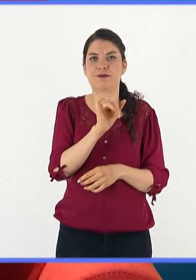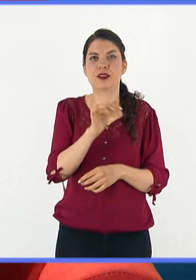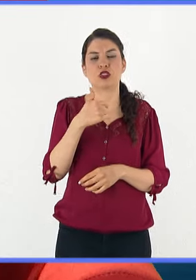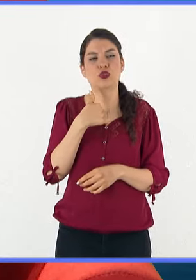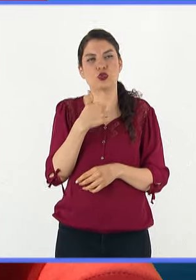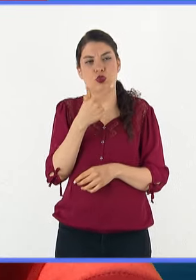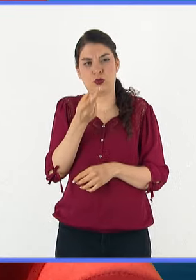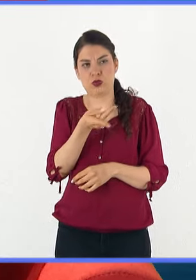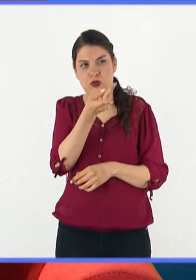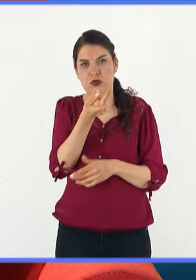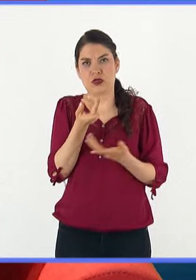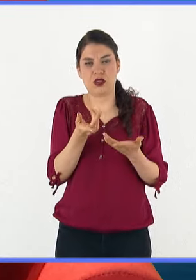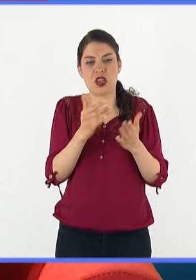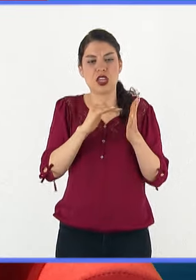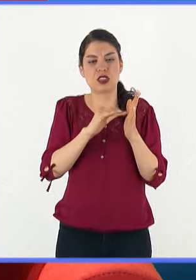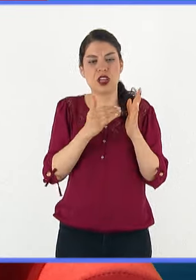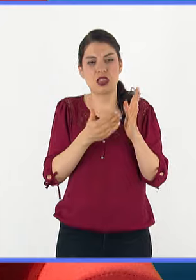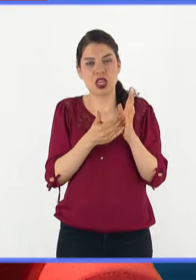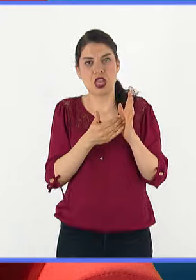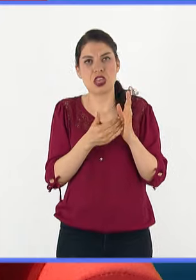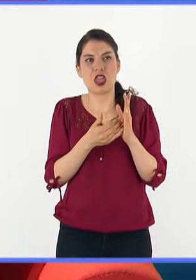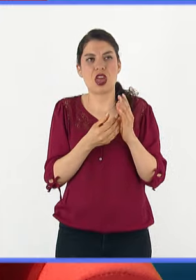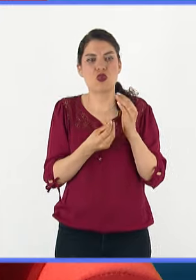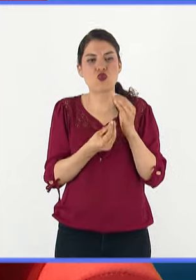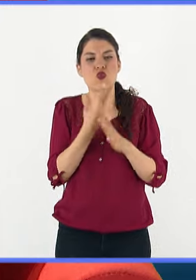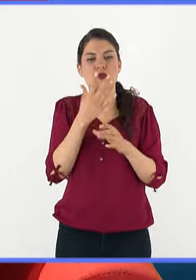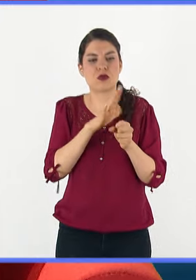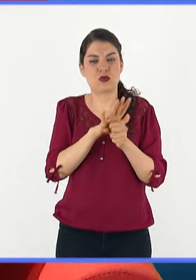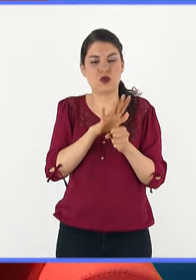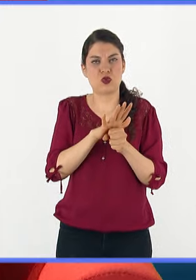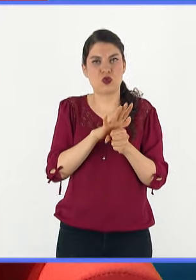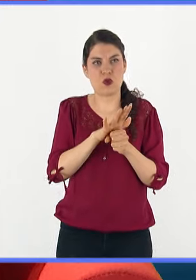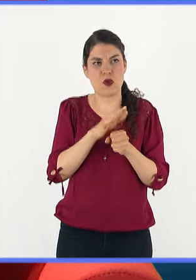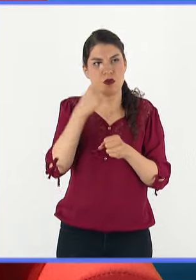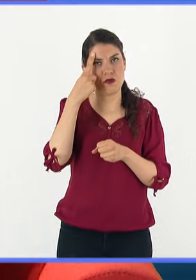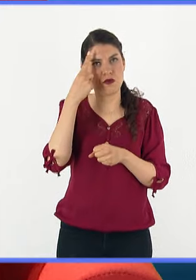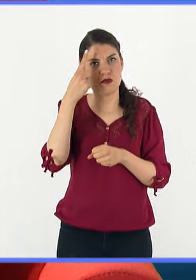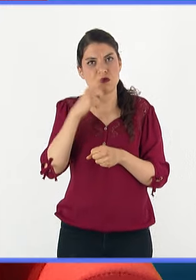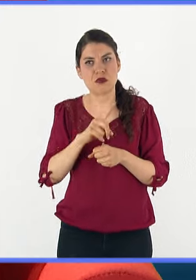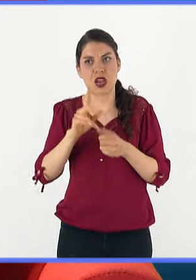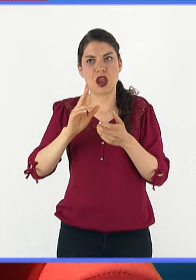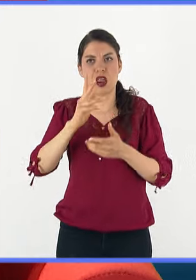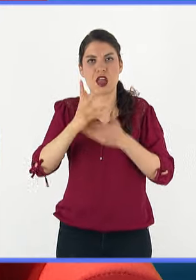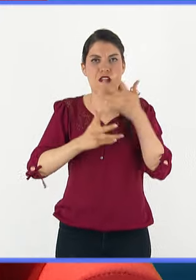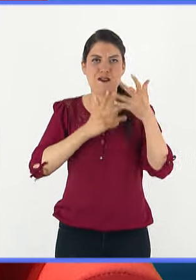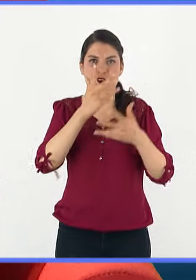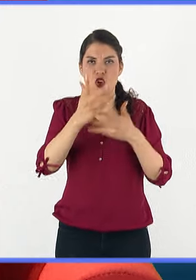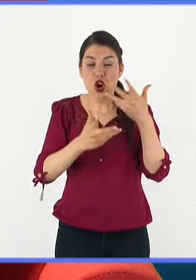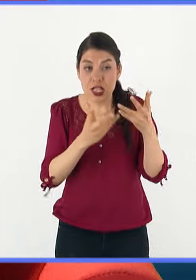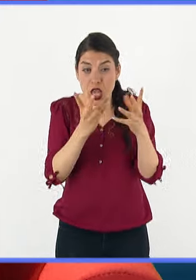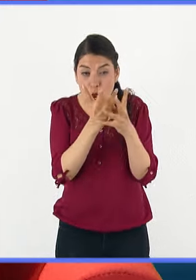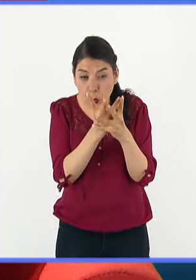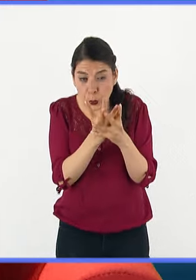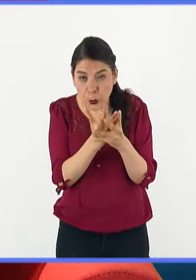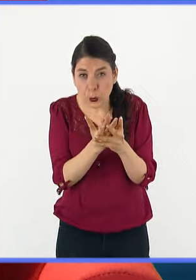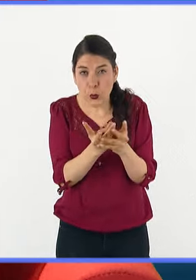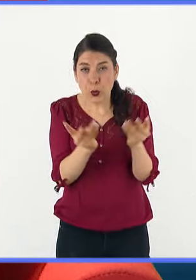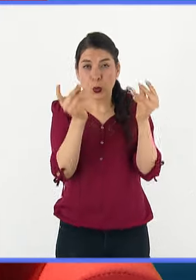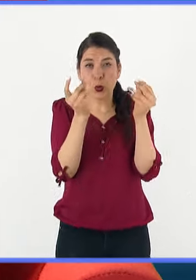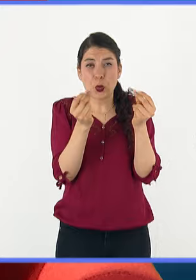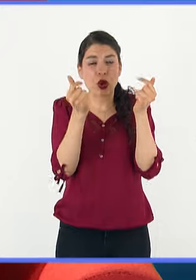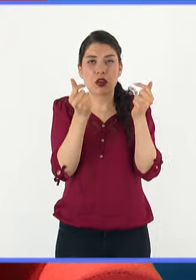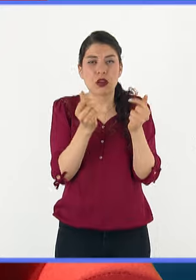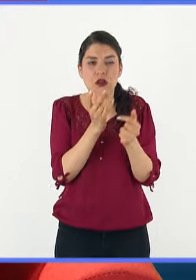las estrategias o cuáles tendrían que ser las alternativas hoy en día para evidentemente para acabar con la violencia es algo que no se puede hacer de forma